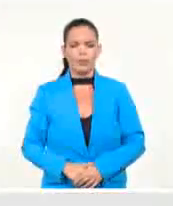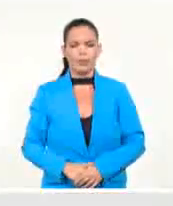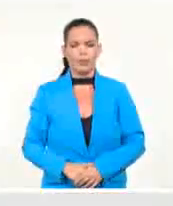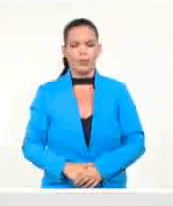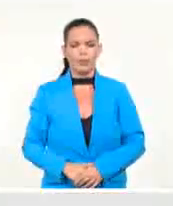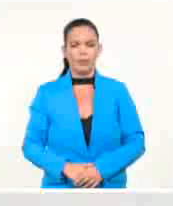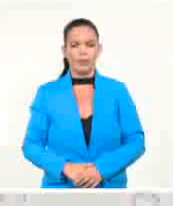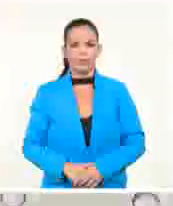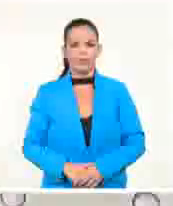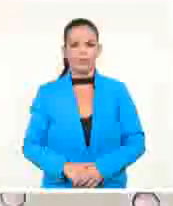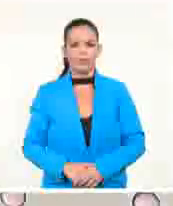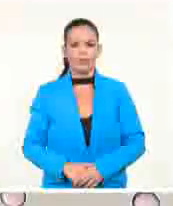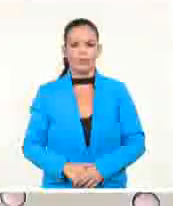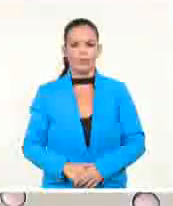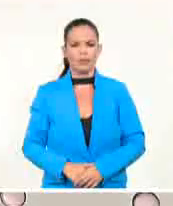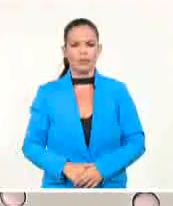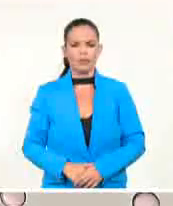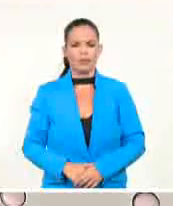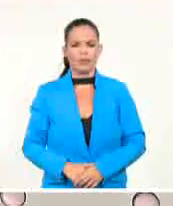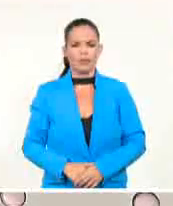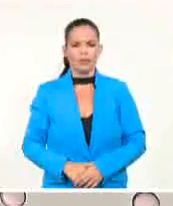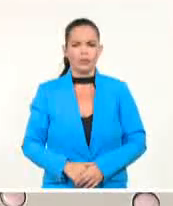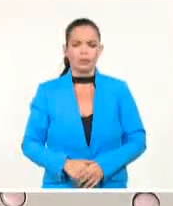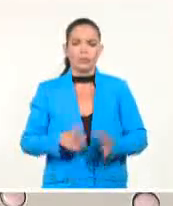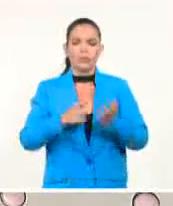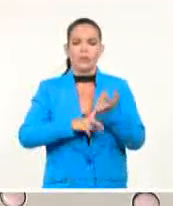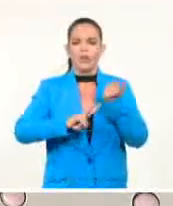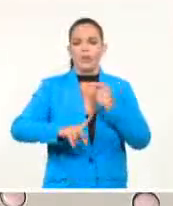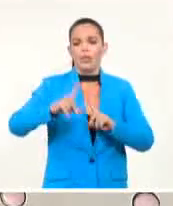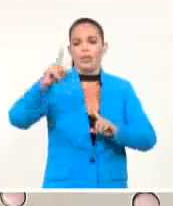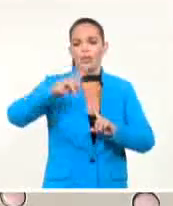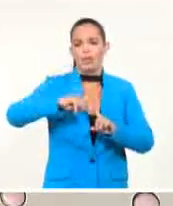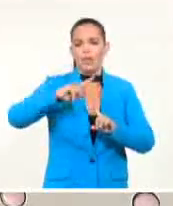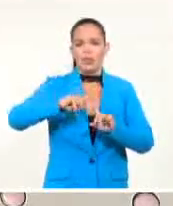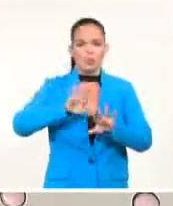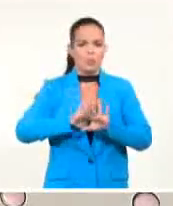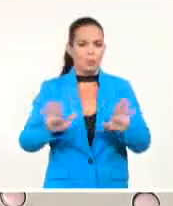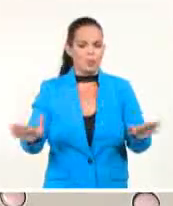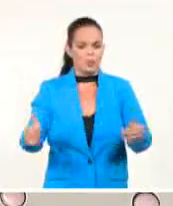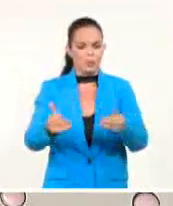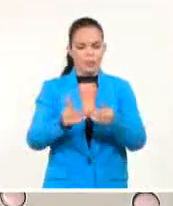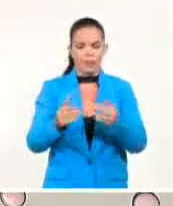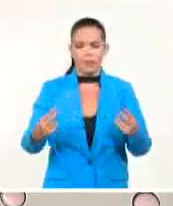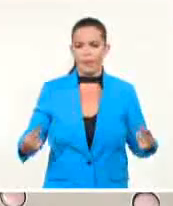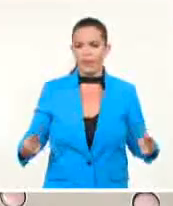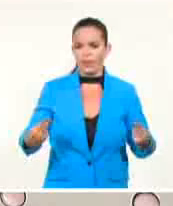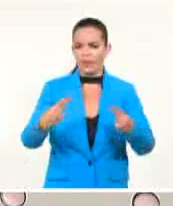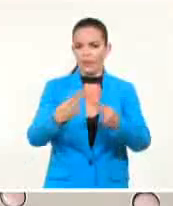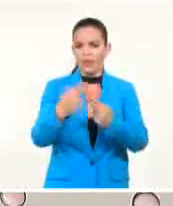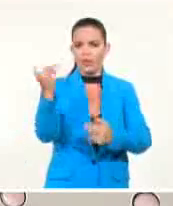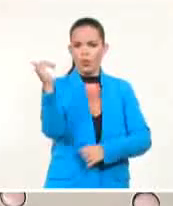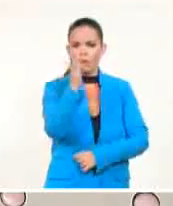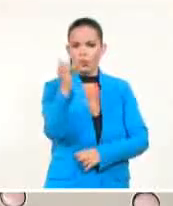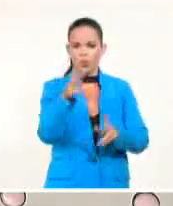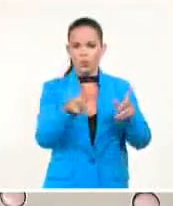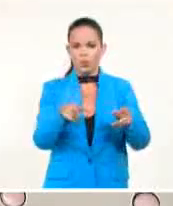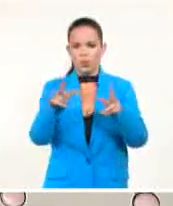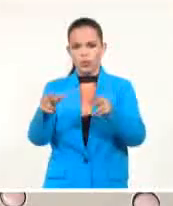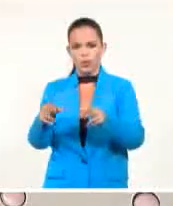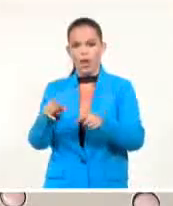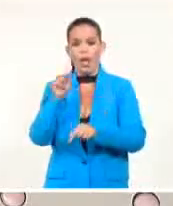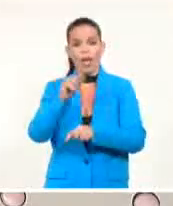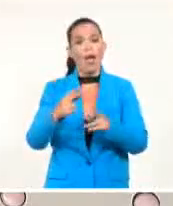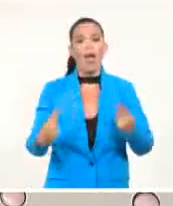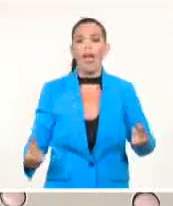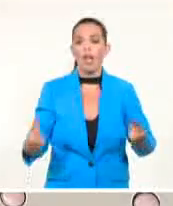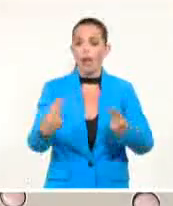Cubana. En Las Tunas concluyó el Festival de Apreciación Cinematográfica Cinema Azul. La competitividad y el